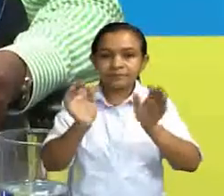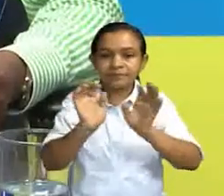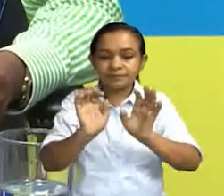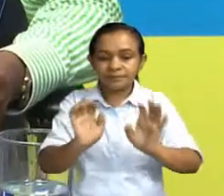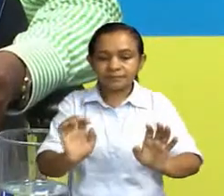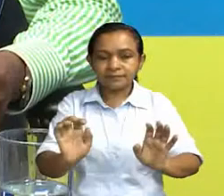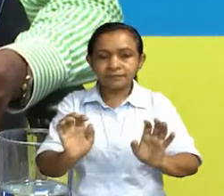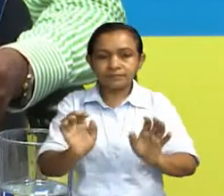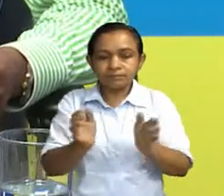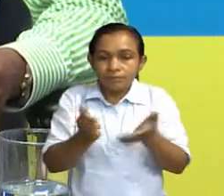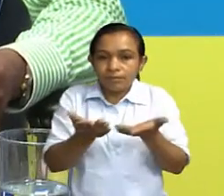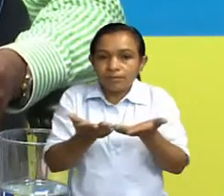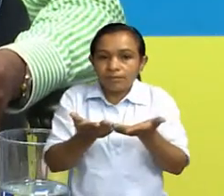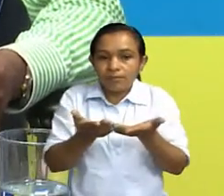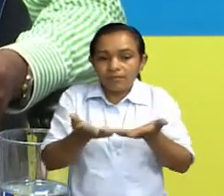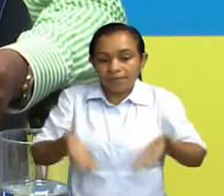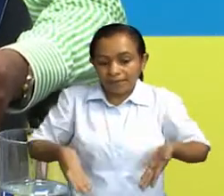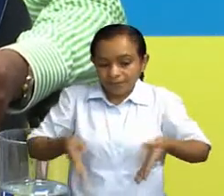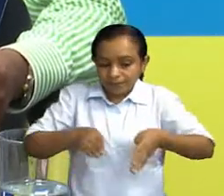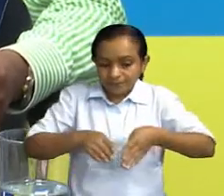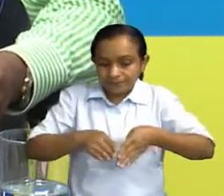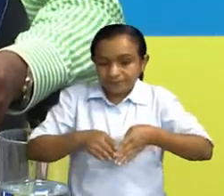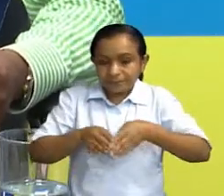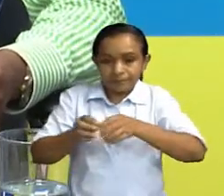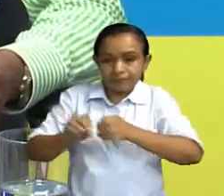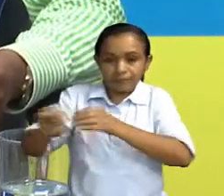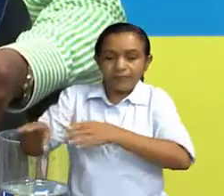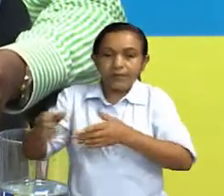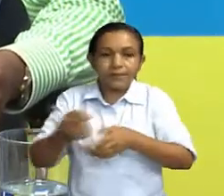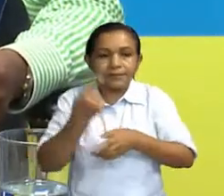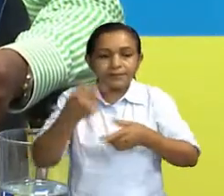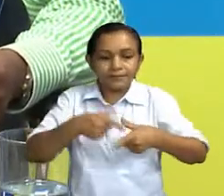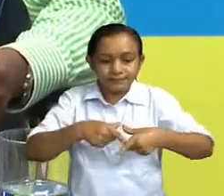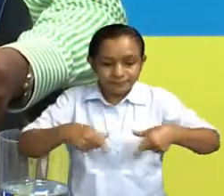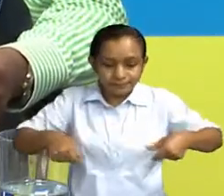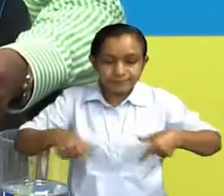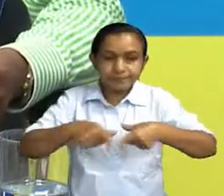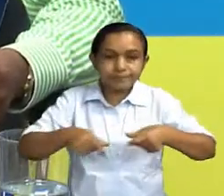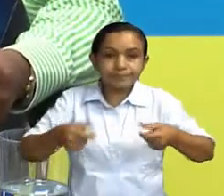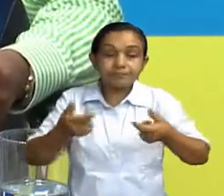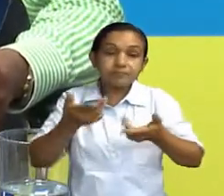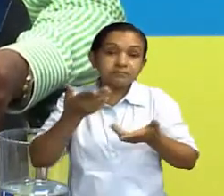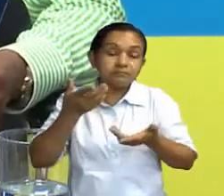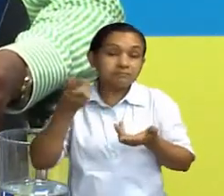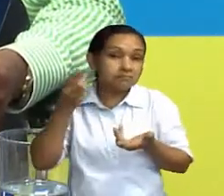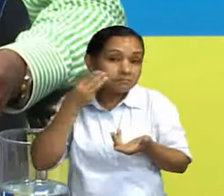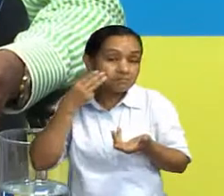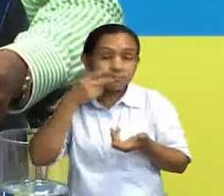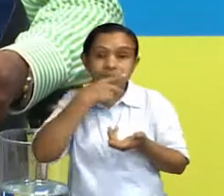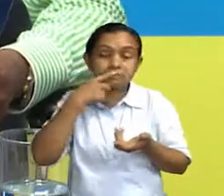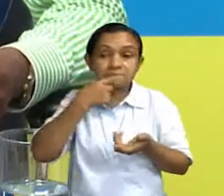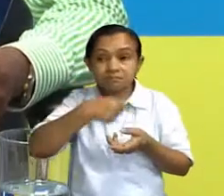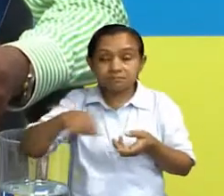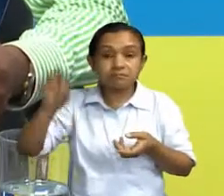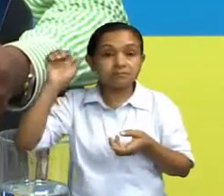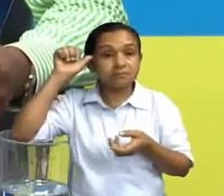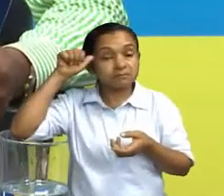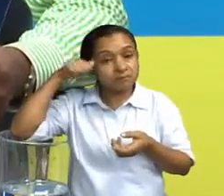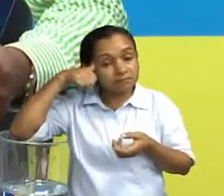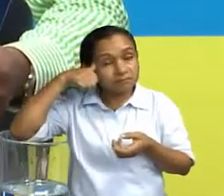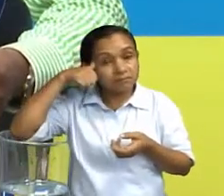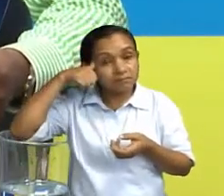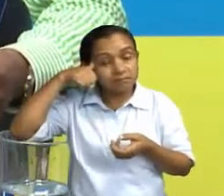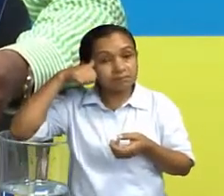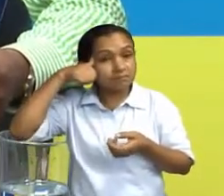empezando a usar, a dejar su pamper, está avisando a la mamá o al papá que ya orina, que quiere ir al baño porque va a orinar,